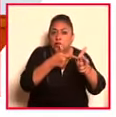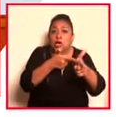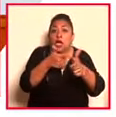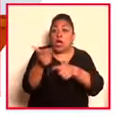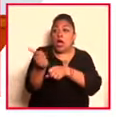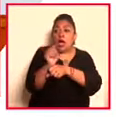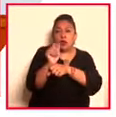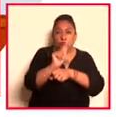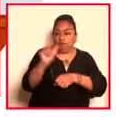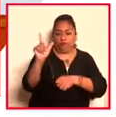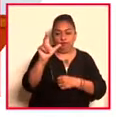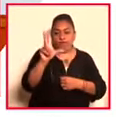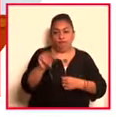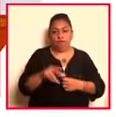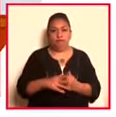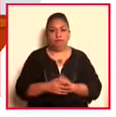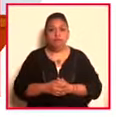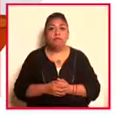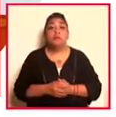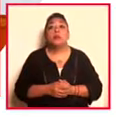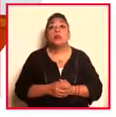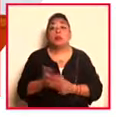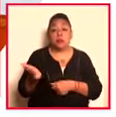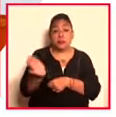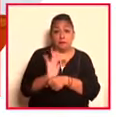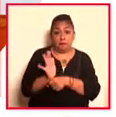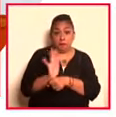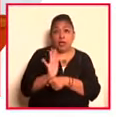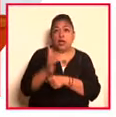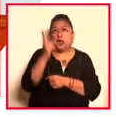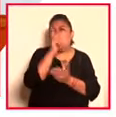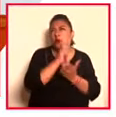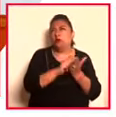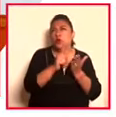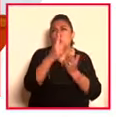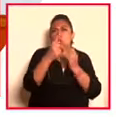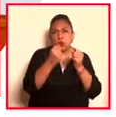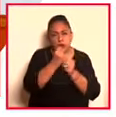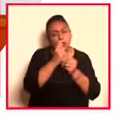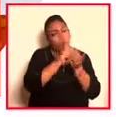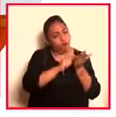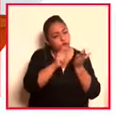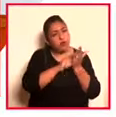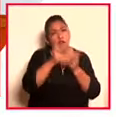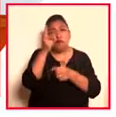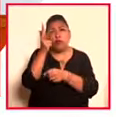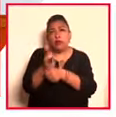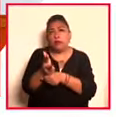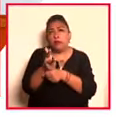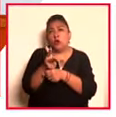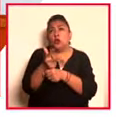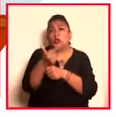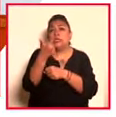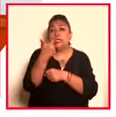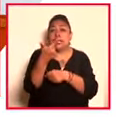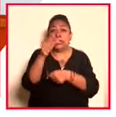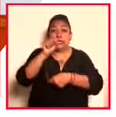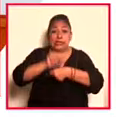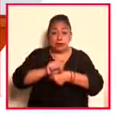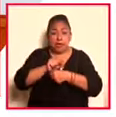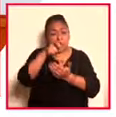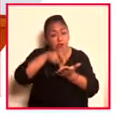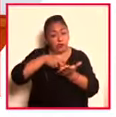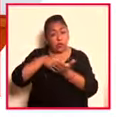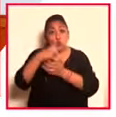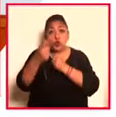no profesionales. Una película que escribimos durante un año, se filmó en 7 semanas, se editó durante un